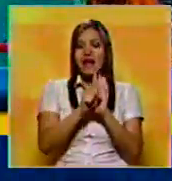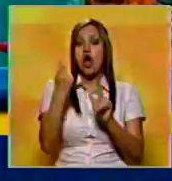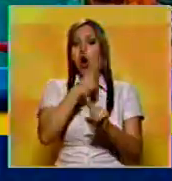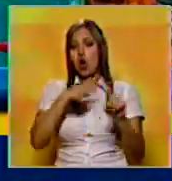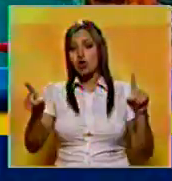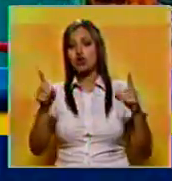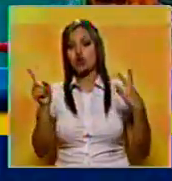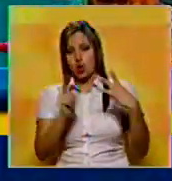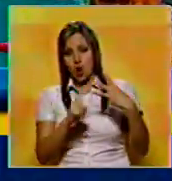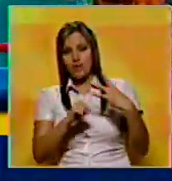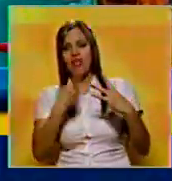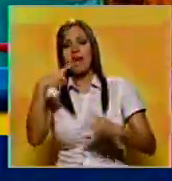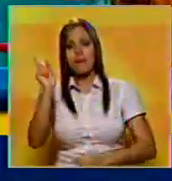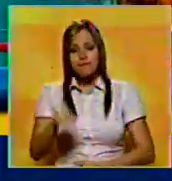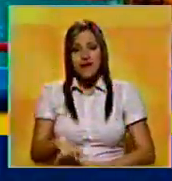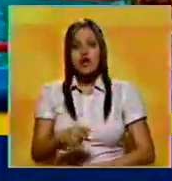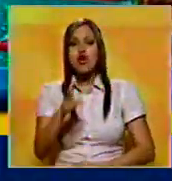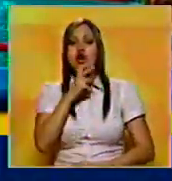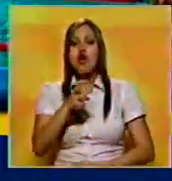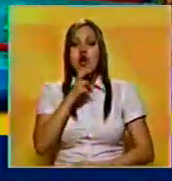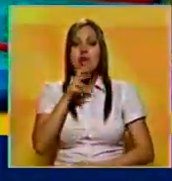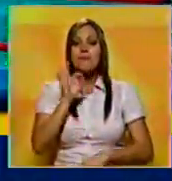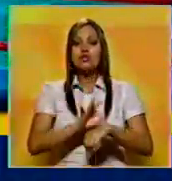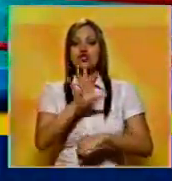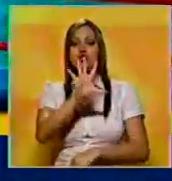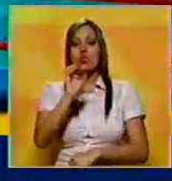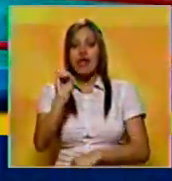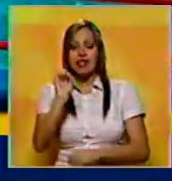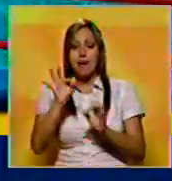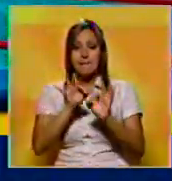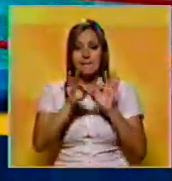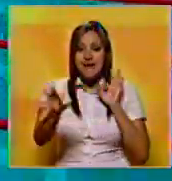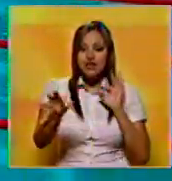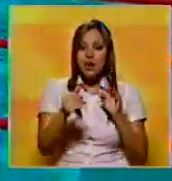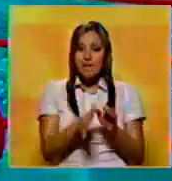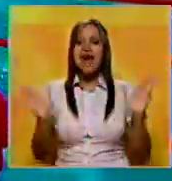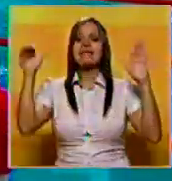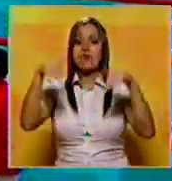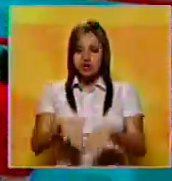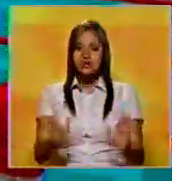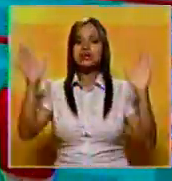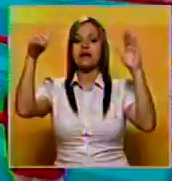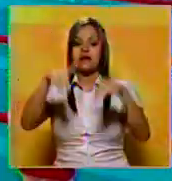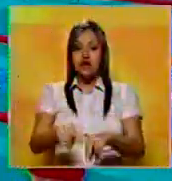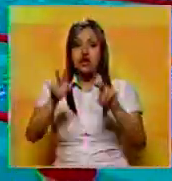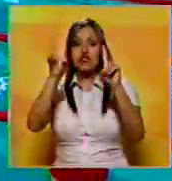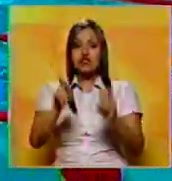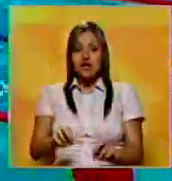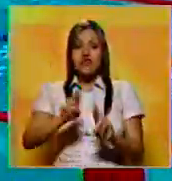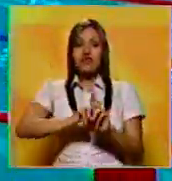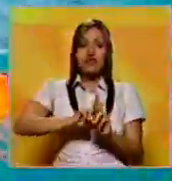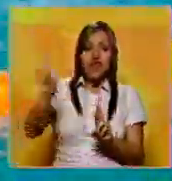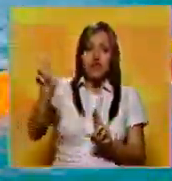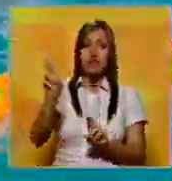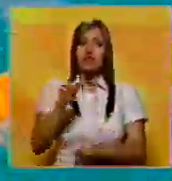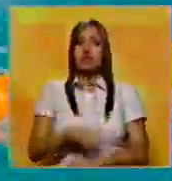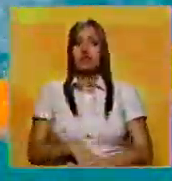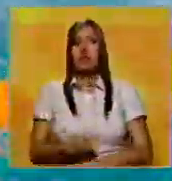que Jesseric Pinto logró el oro en los 50 metros estilo mariposa, con una nueva marca bolivariana,